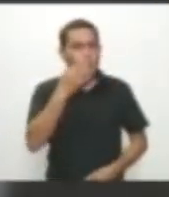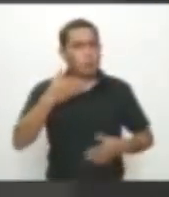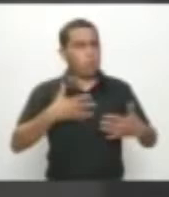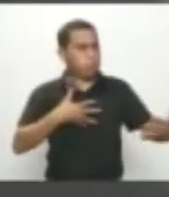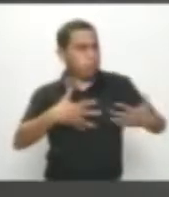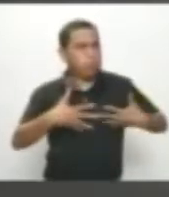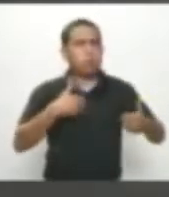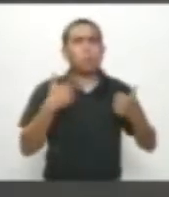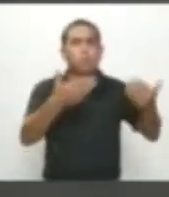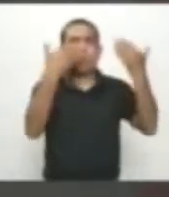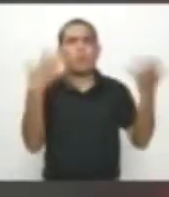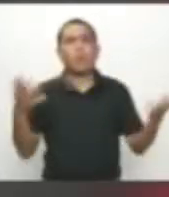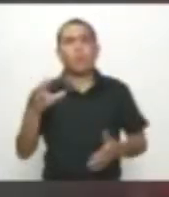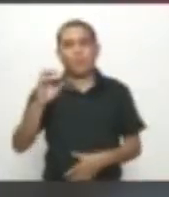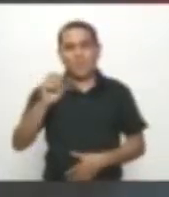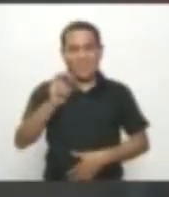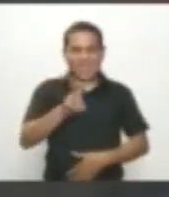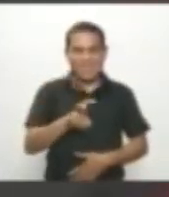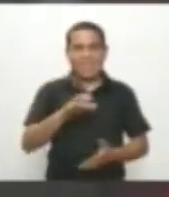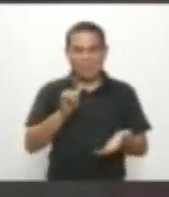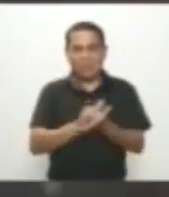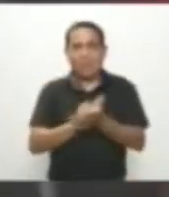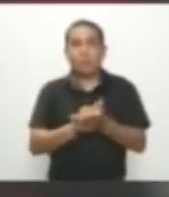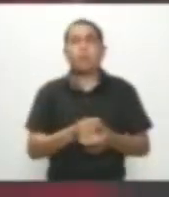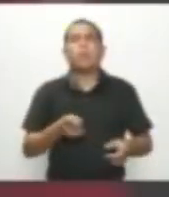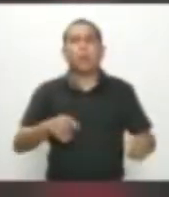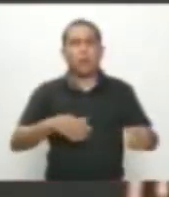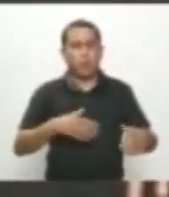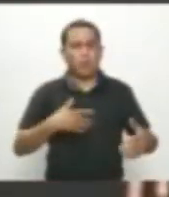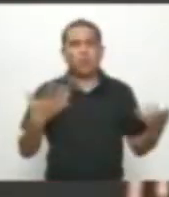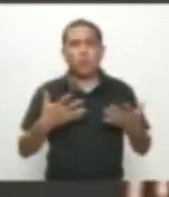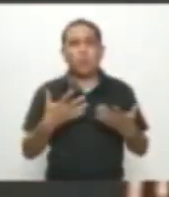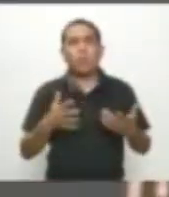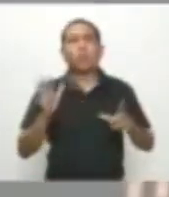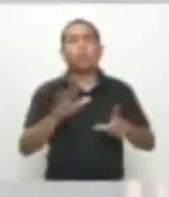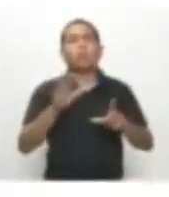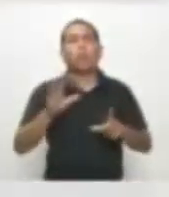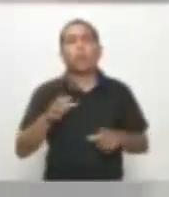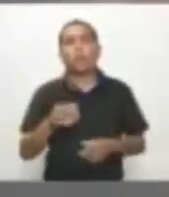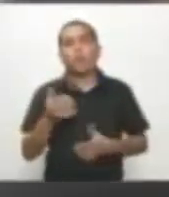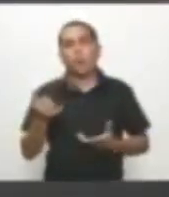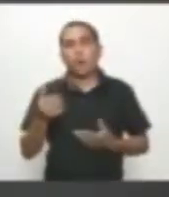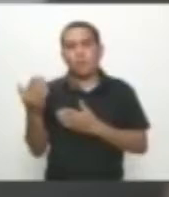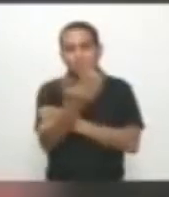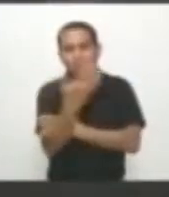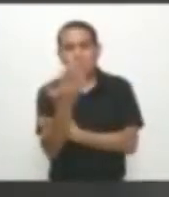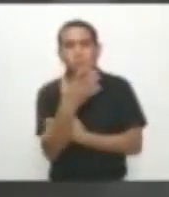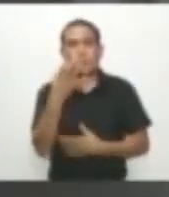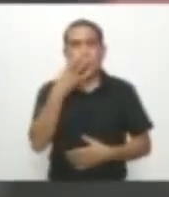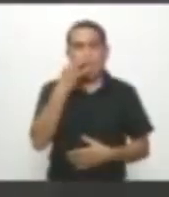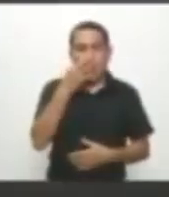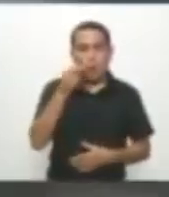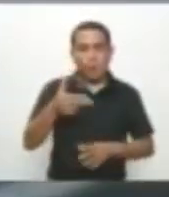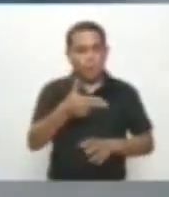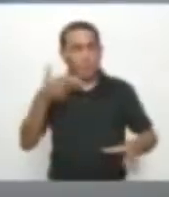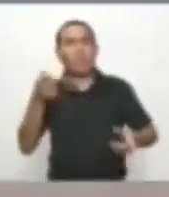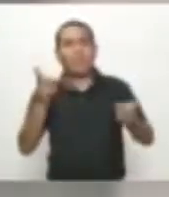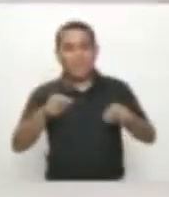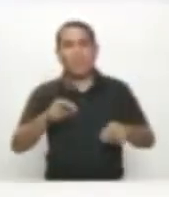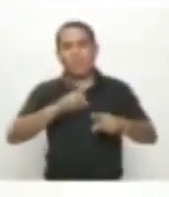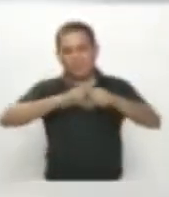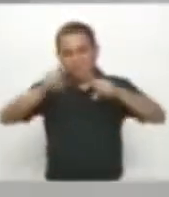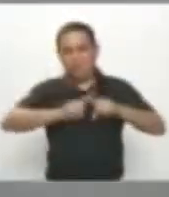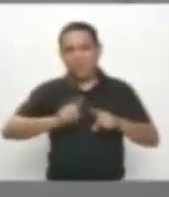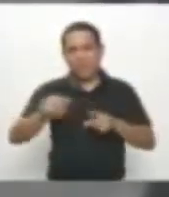saga del agente 007. Moore protagonizó algunas de las películas más exaltadas como El hombre de la pistola de oro, Vive y